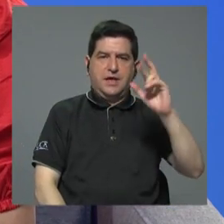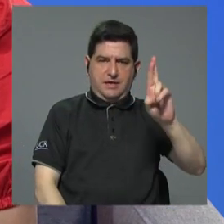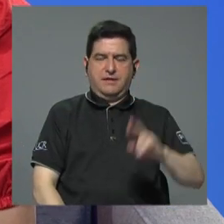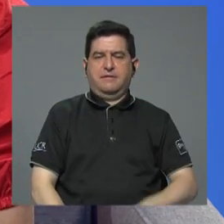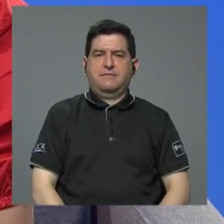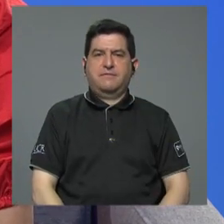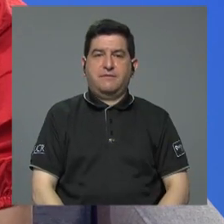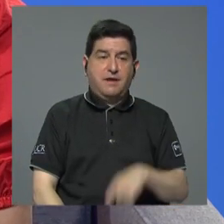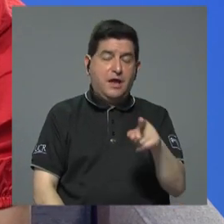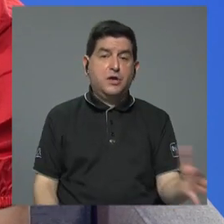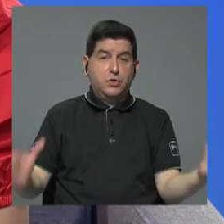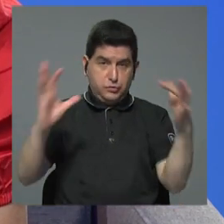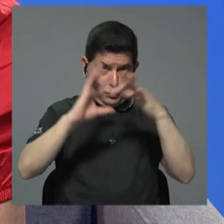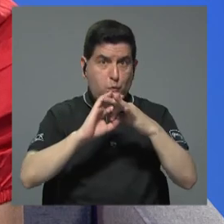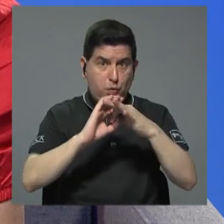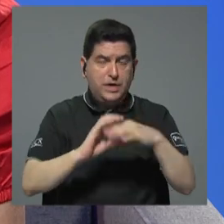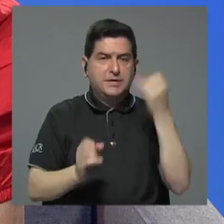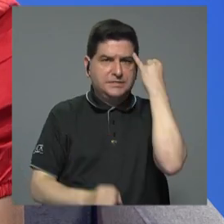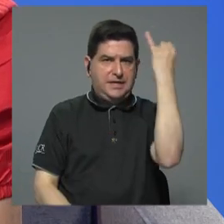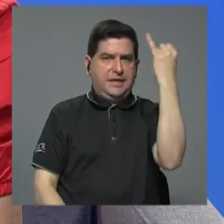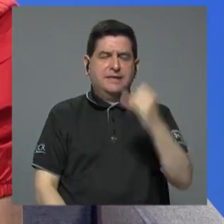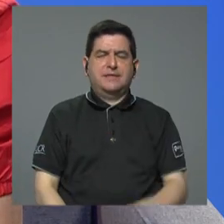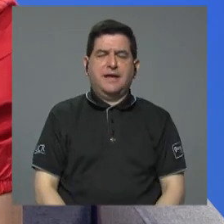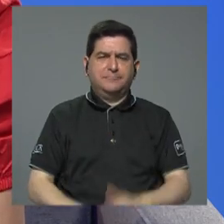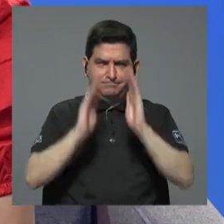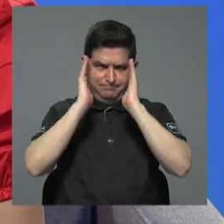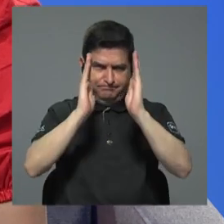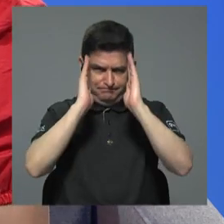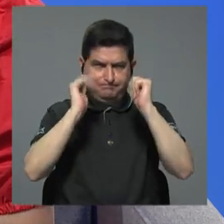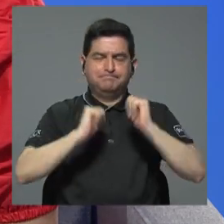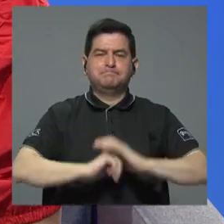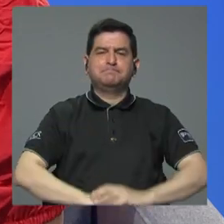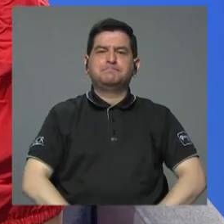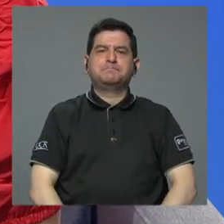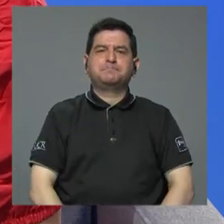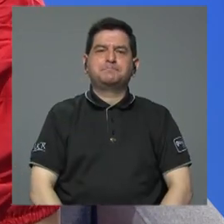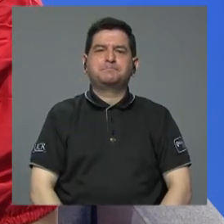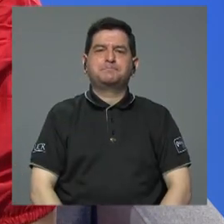Rica, que se unen a esta iniciativa. Escuchémoslos y veamos.